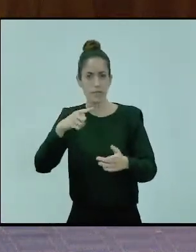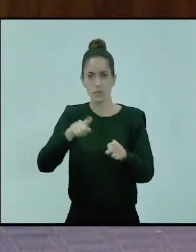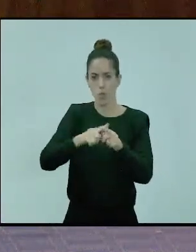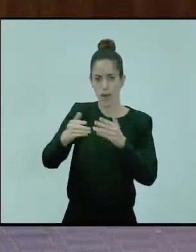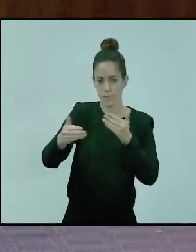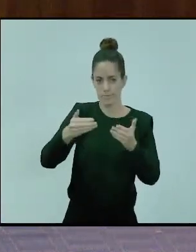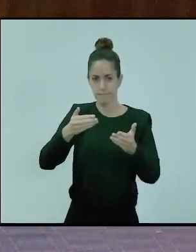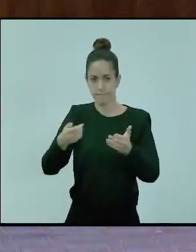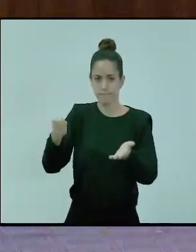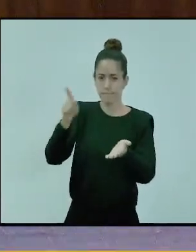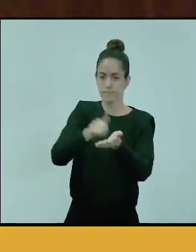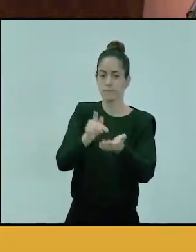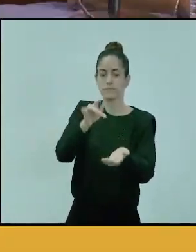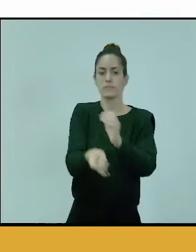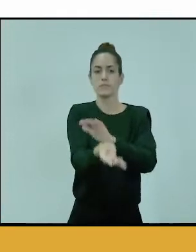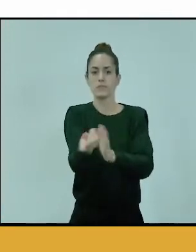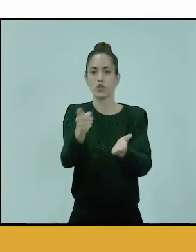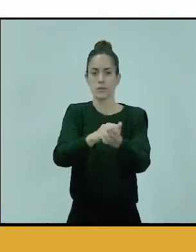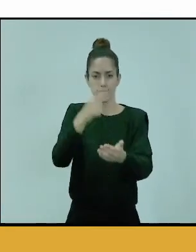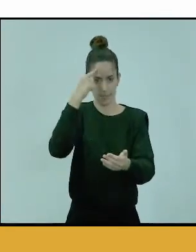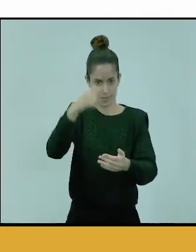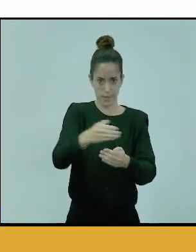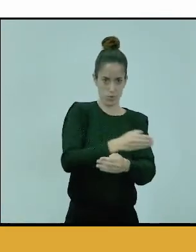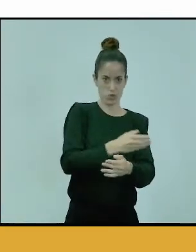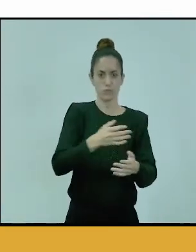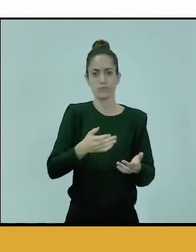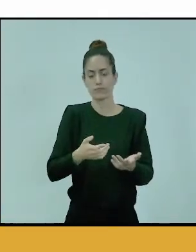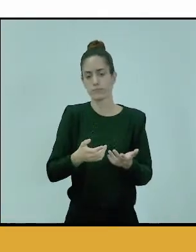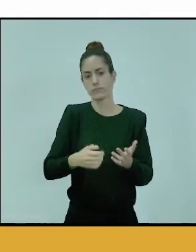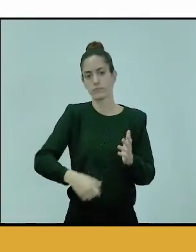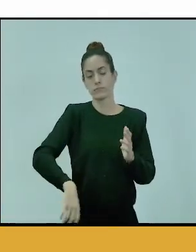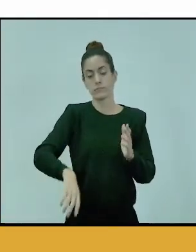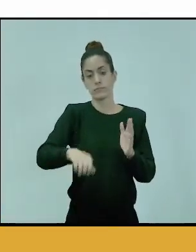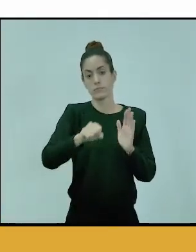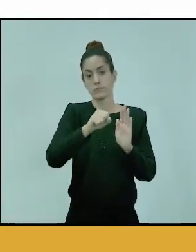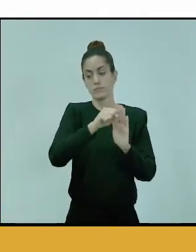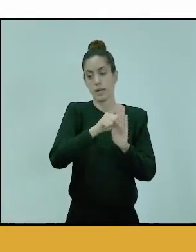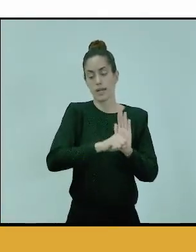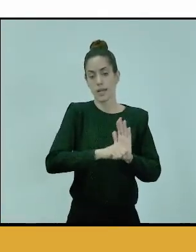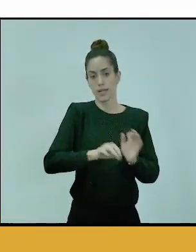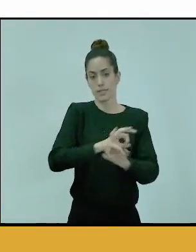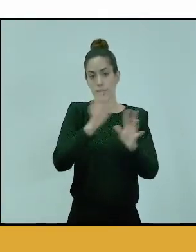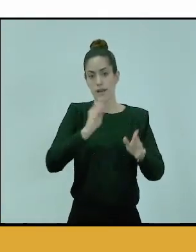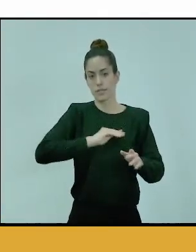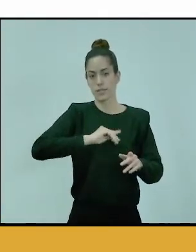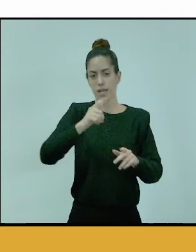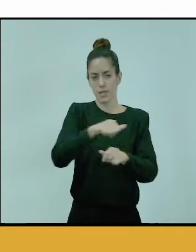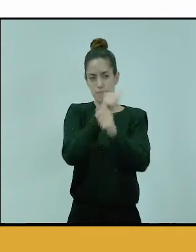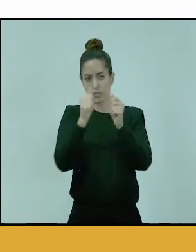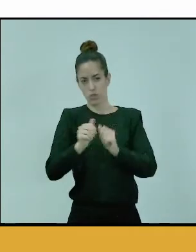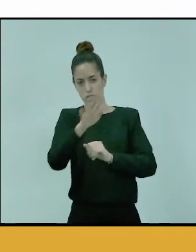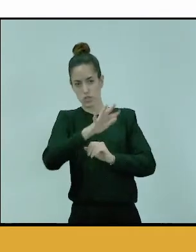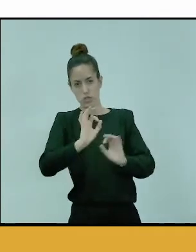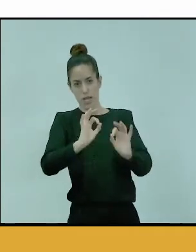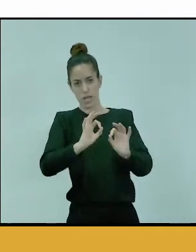cuándo van a volver a pasar. Las marcas de impacto, la verdad es que son bastante claras porque aparecen patrones en aquellos